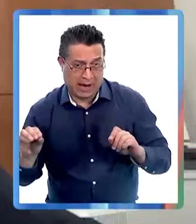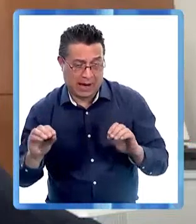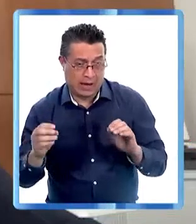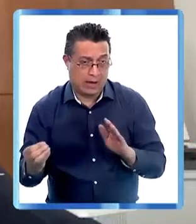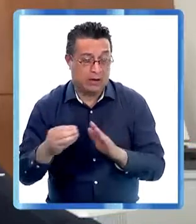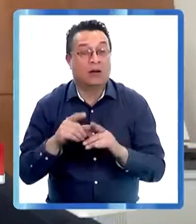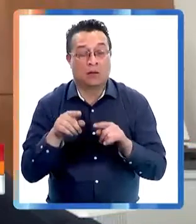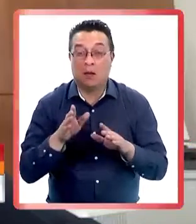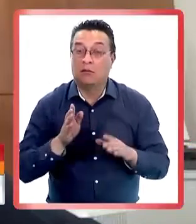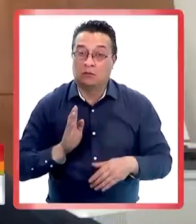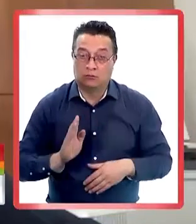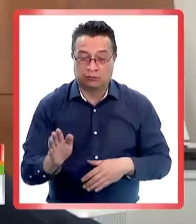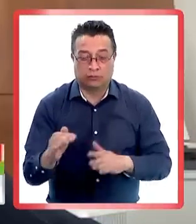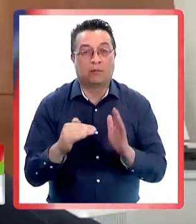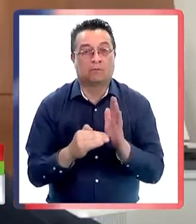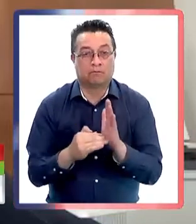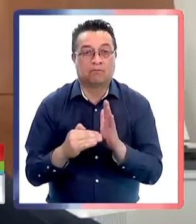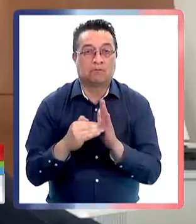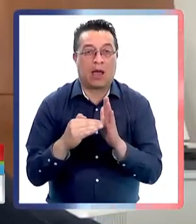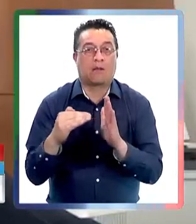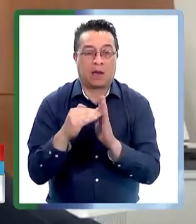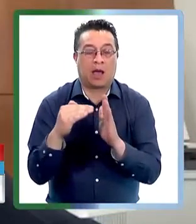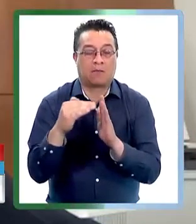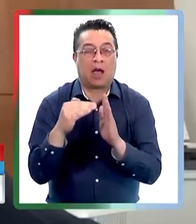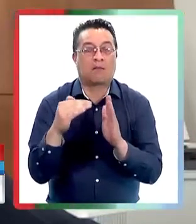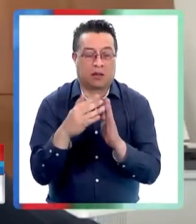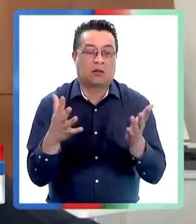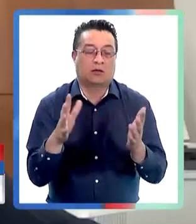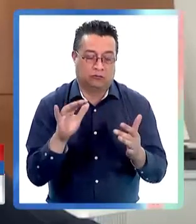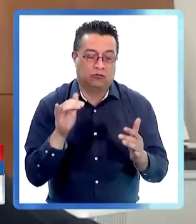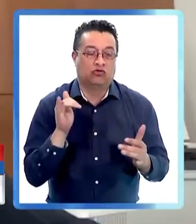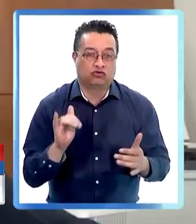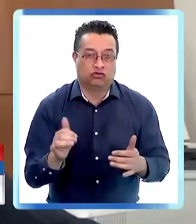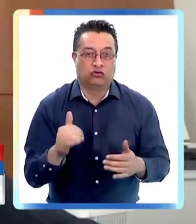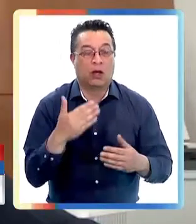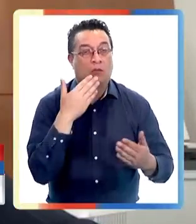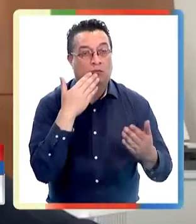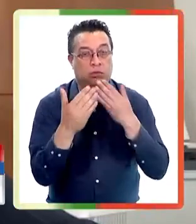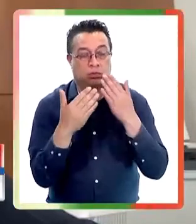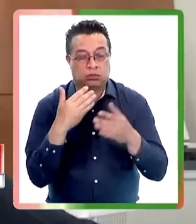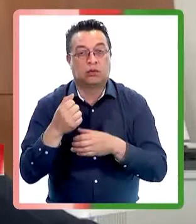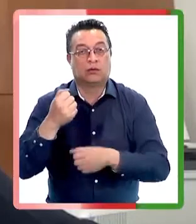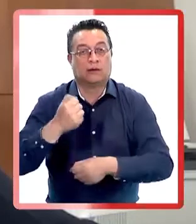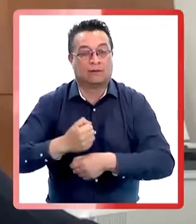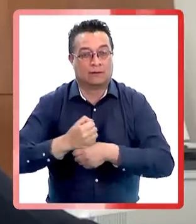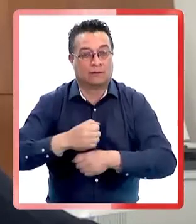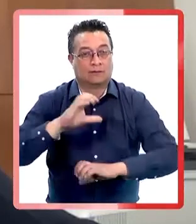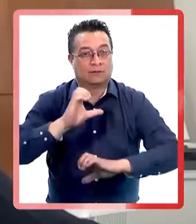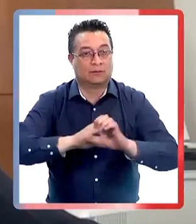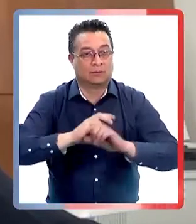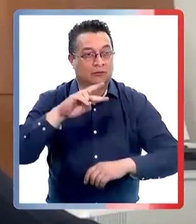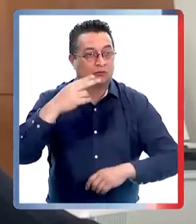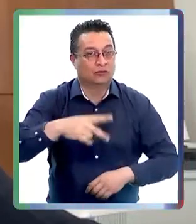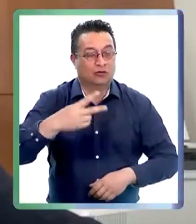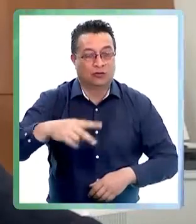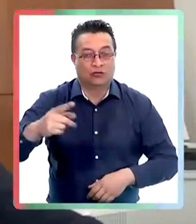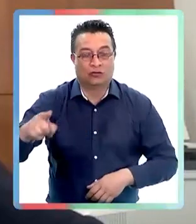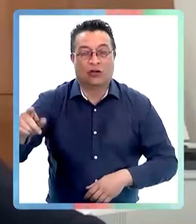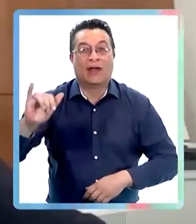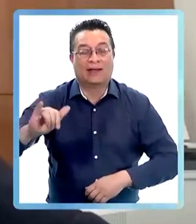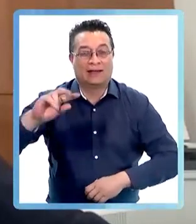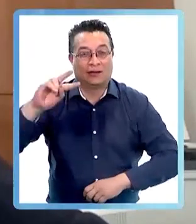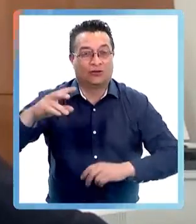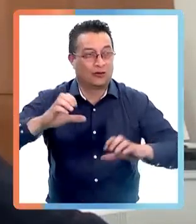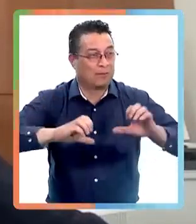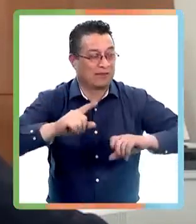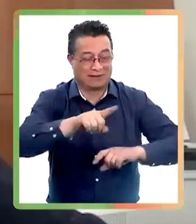salario mínimo va a seguir aumentándose, por cierto, en conversación con empleadores y trabajadores, Francisco, porque